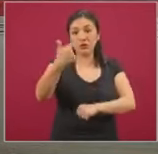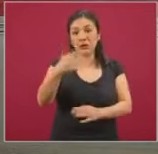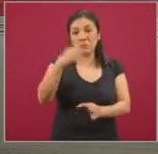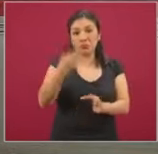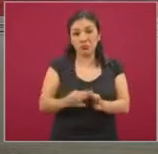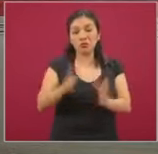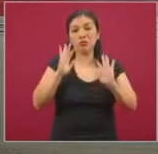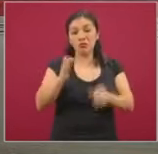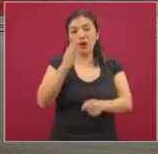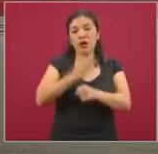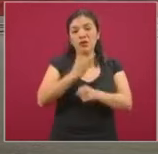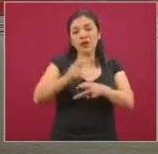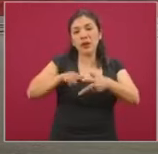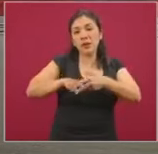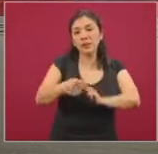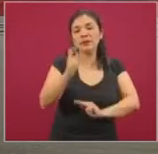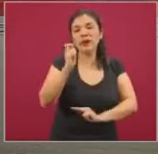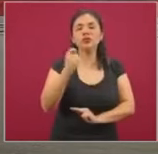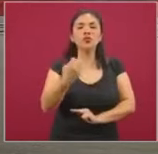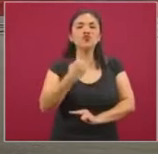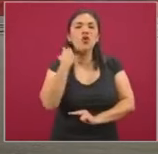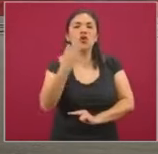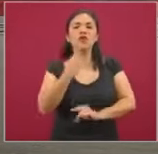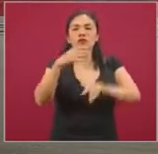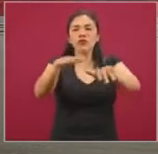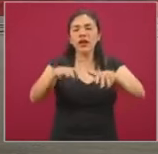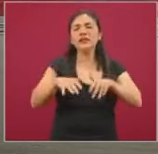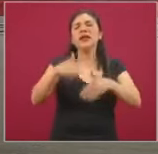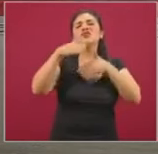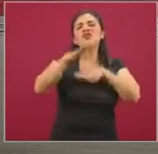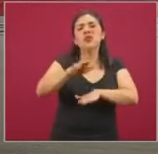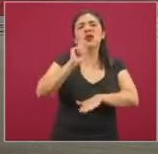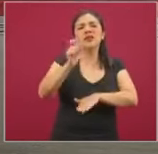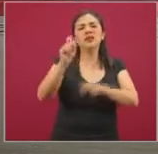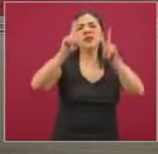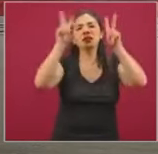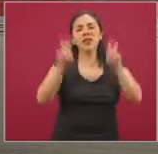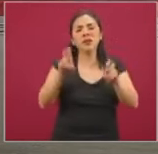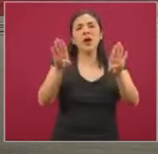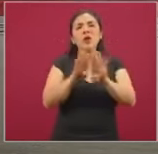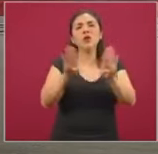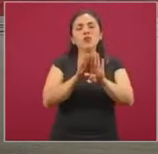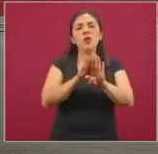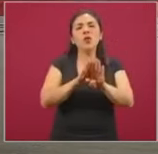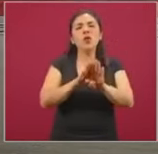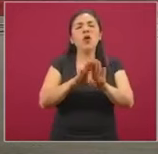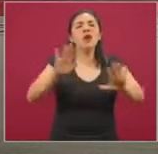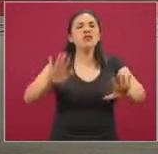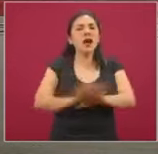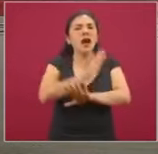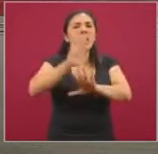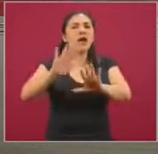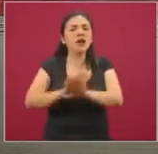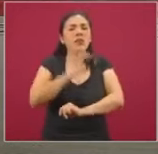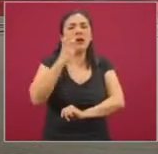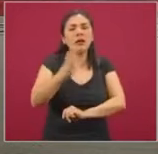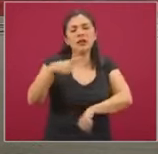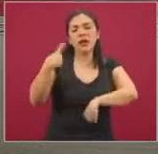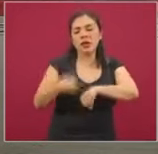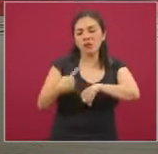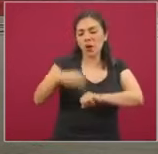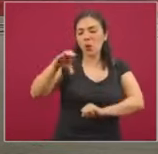estamos iniciando la conferencia vespertina en relación a la evolución, el comportamiento de la